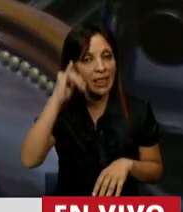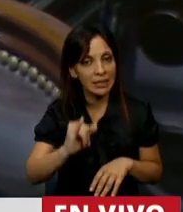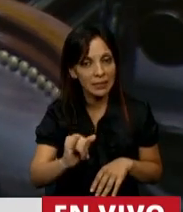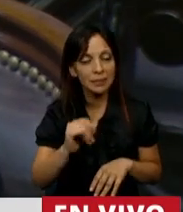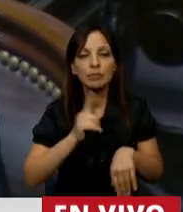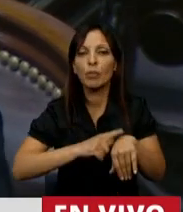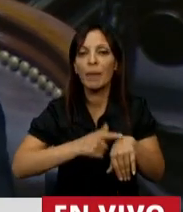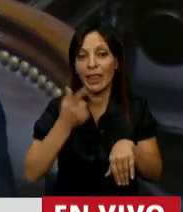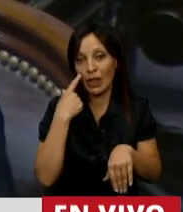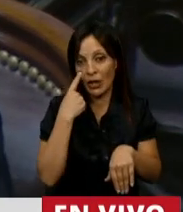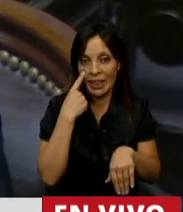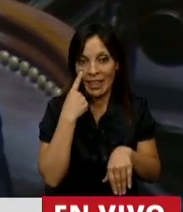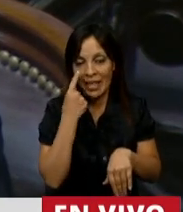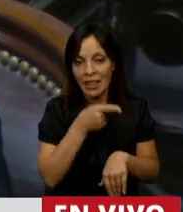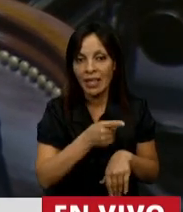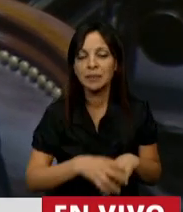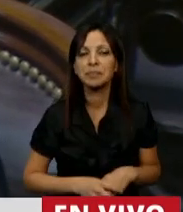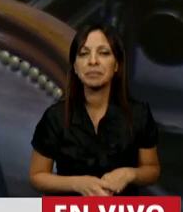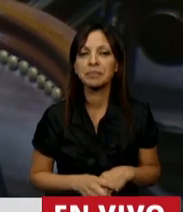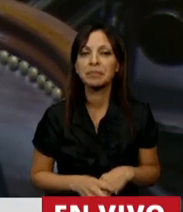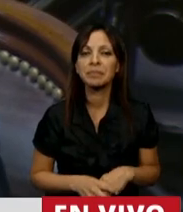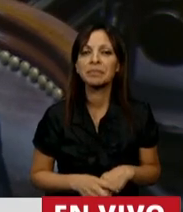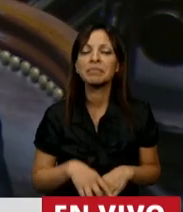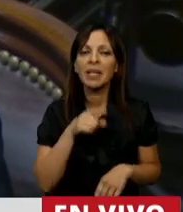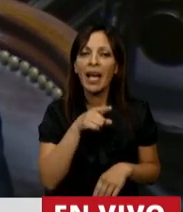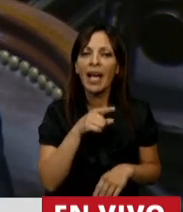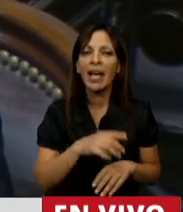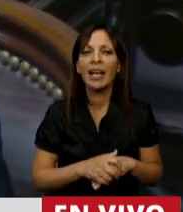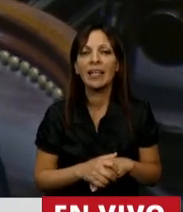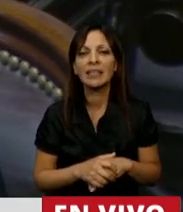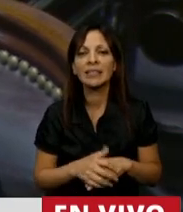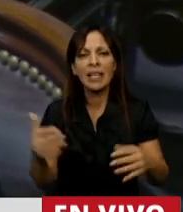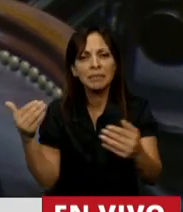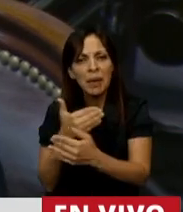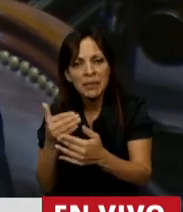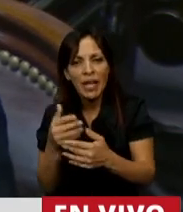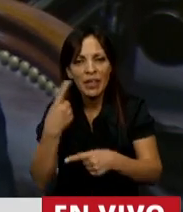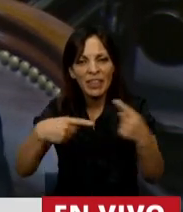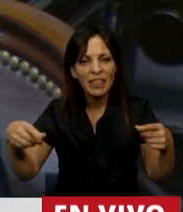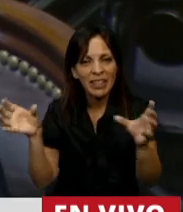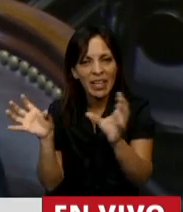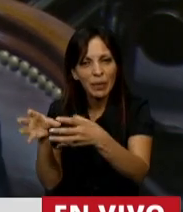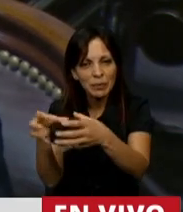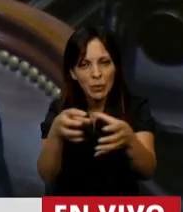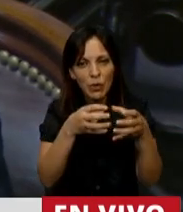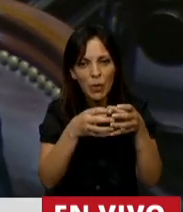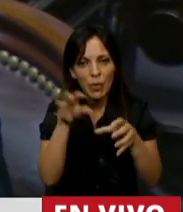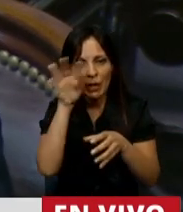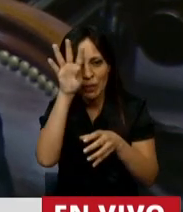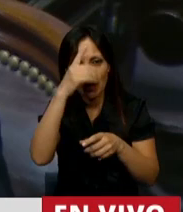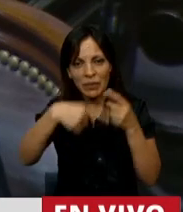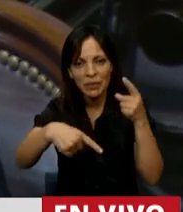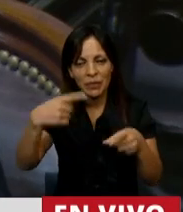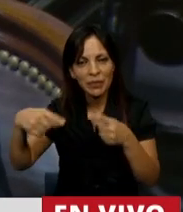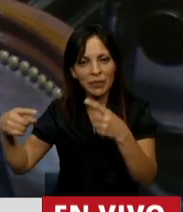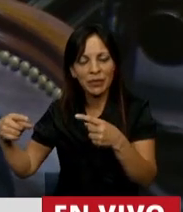intendente, abrazando a los loncos, a los huerquén, a los peñes, abrazaba